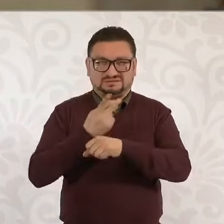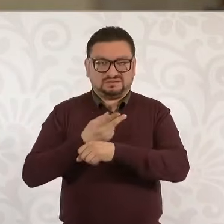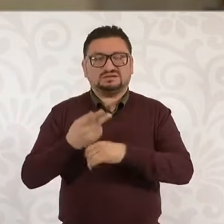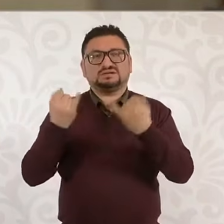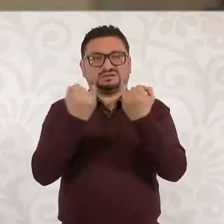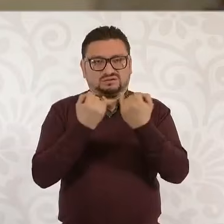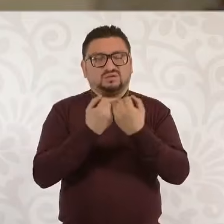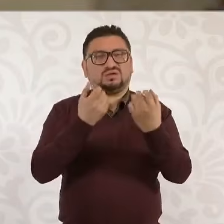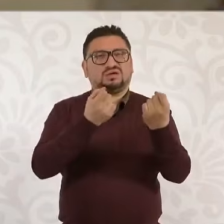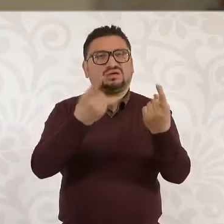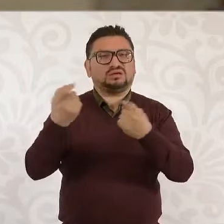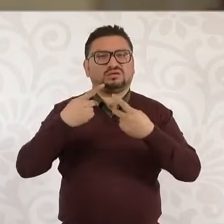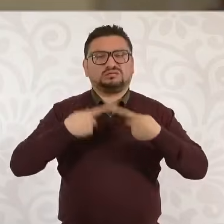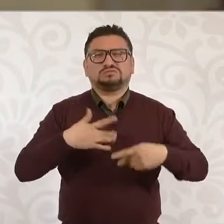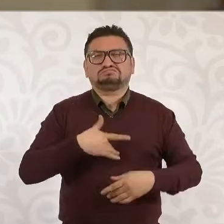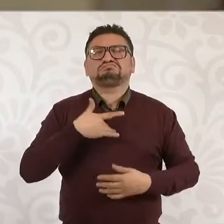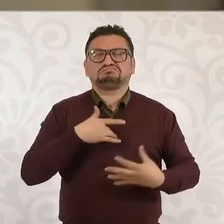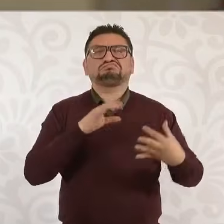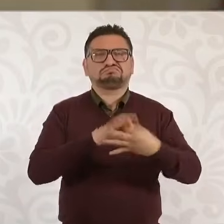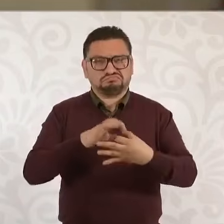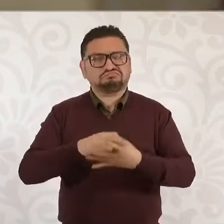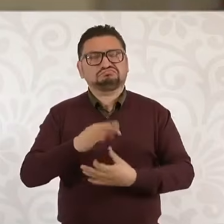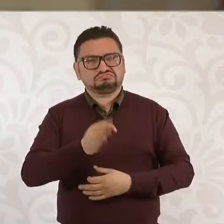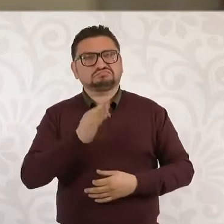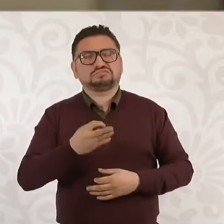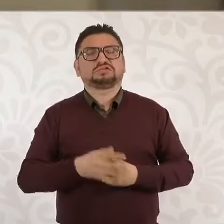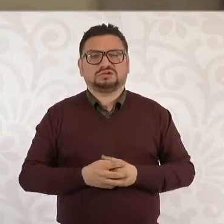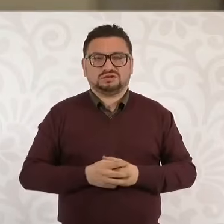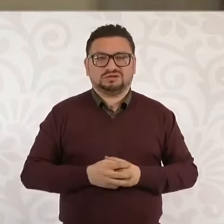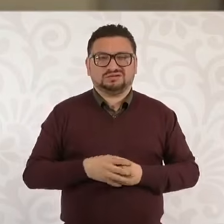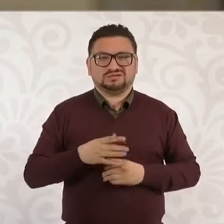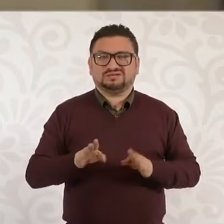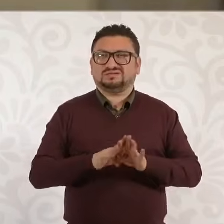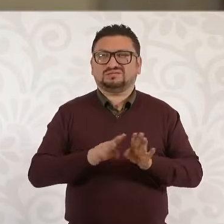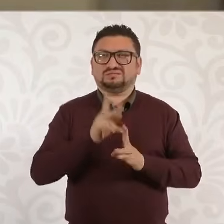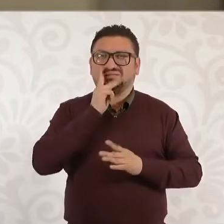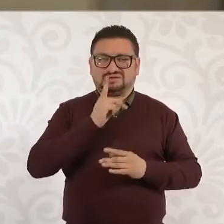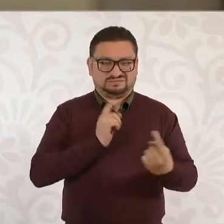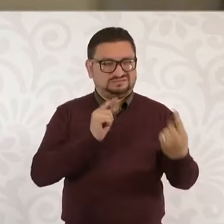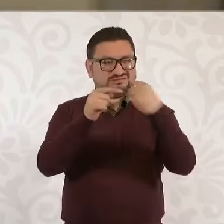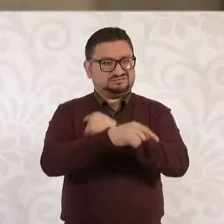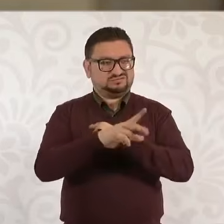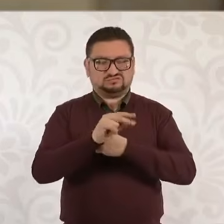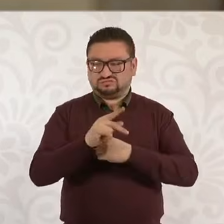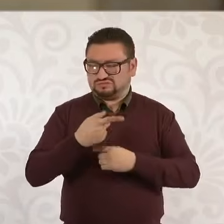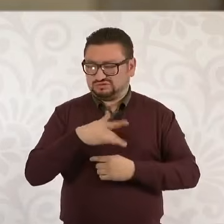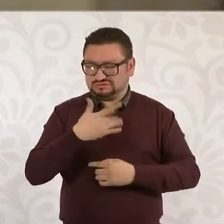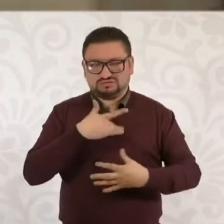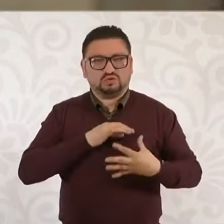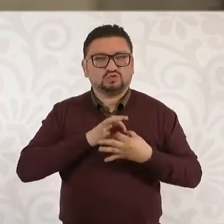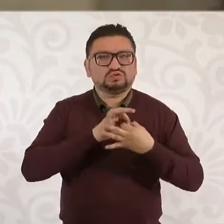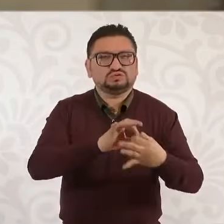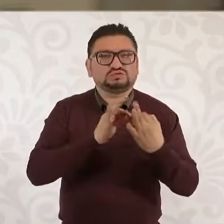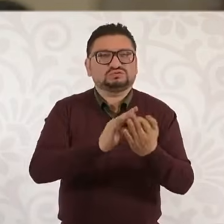también muchas muestras de simpatía, bueno, no me gusta mucho esa palabra empatía, pero sí de solidaridad, de cercanía,